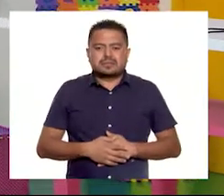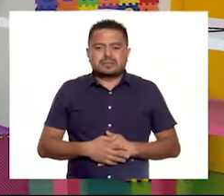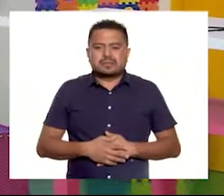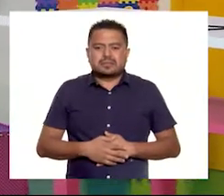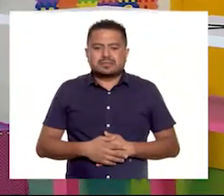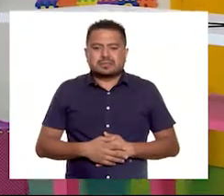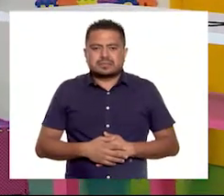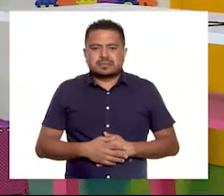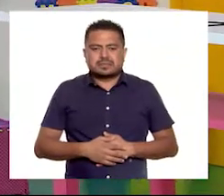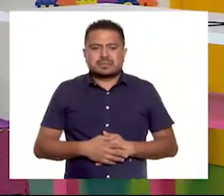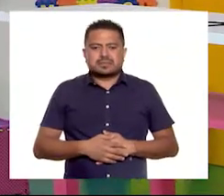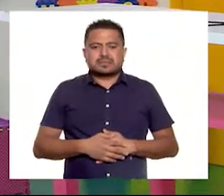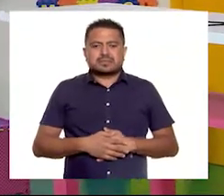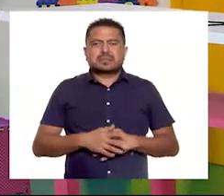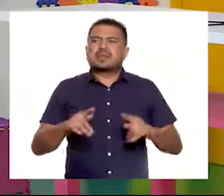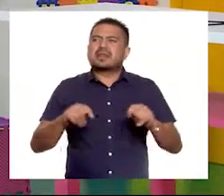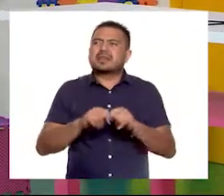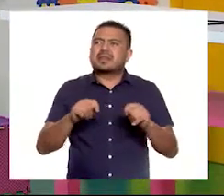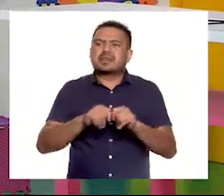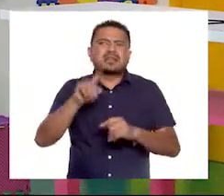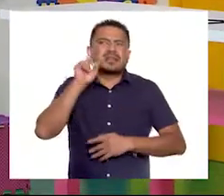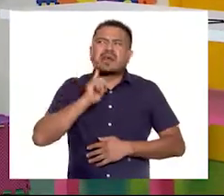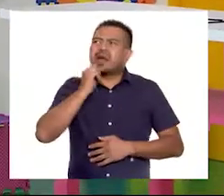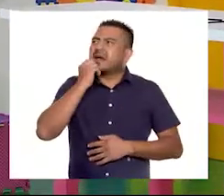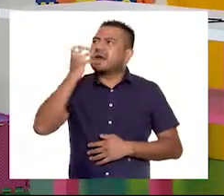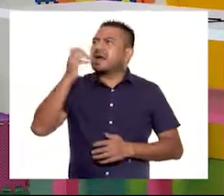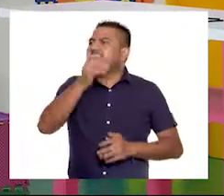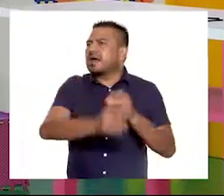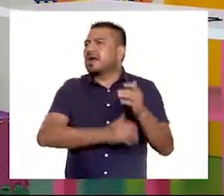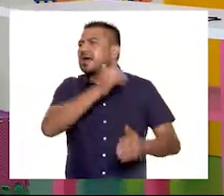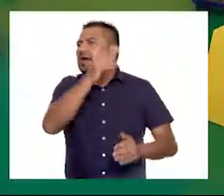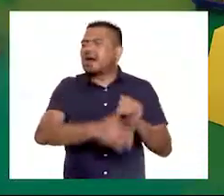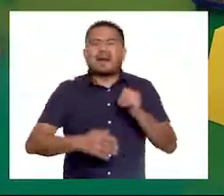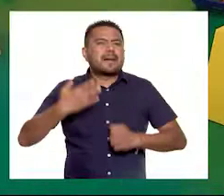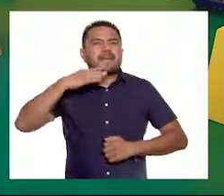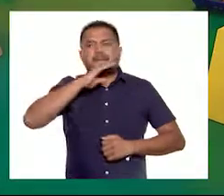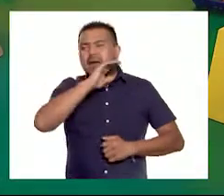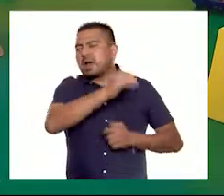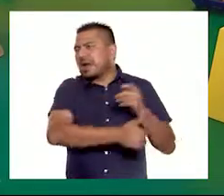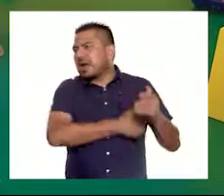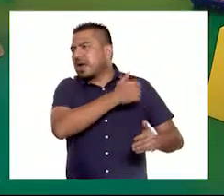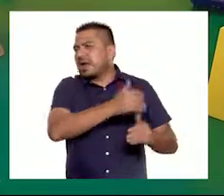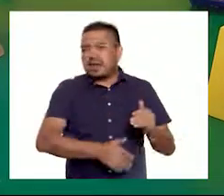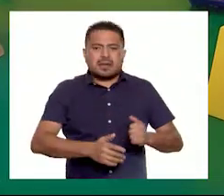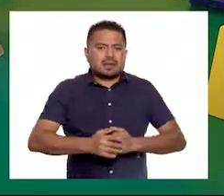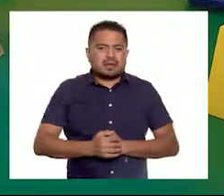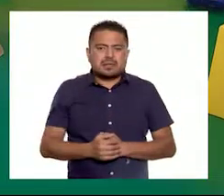¡Ay! ¡Tía! ¡Ya acabé con los granos de maíz!